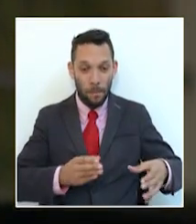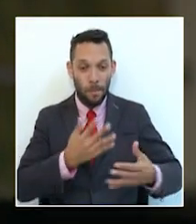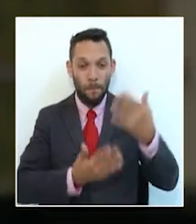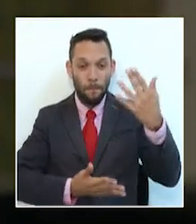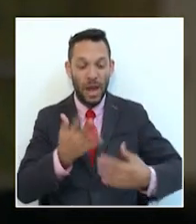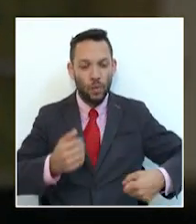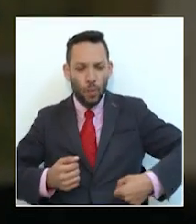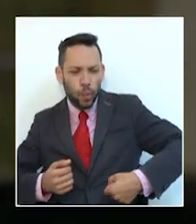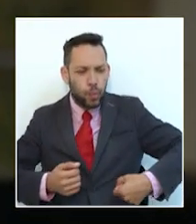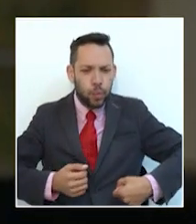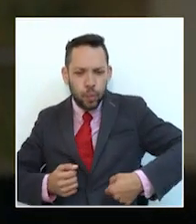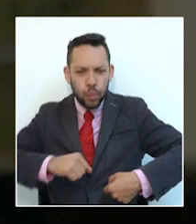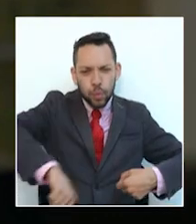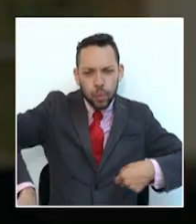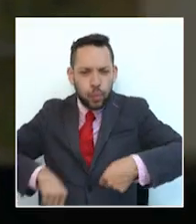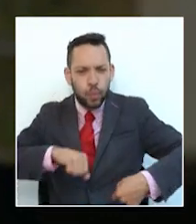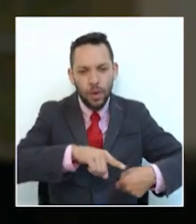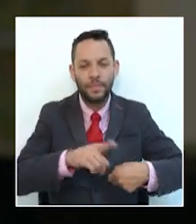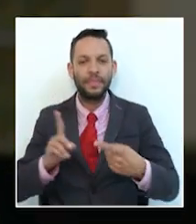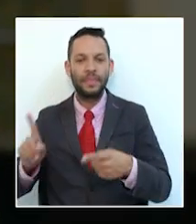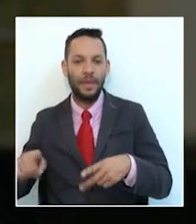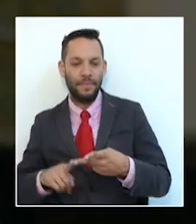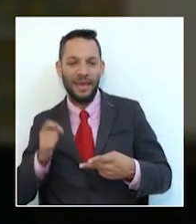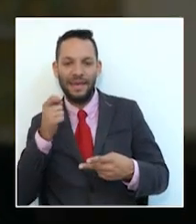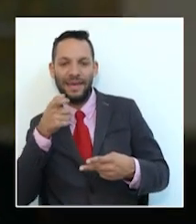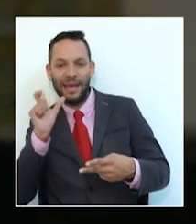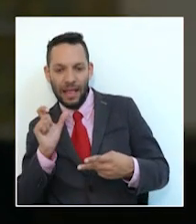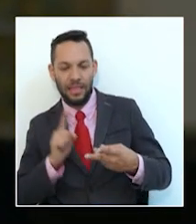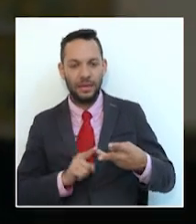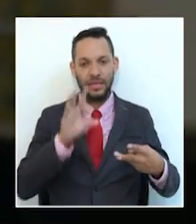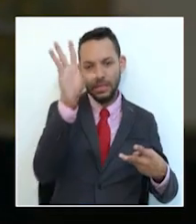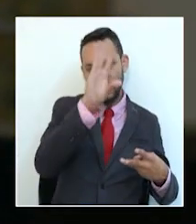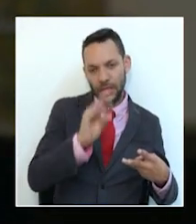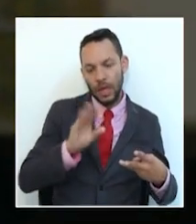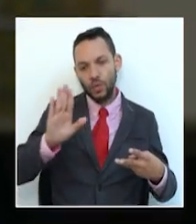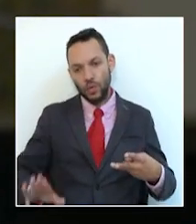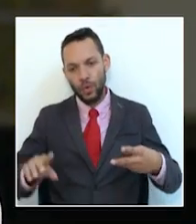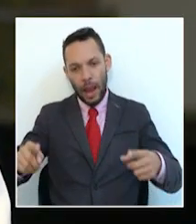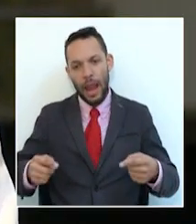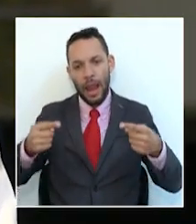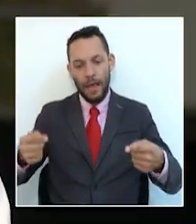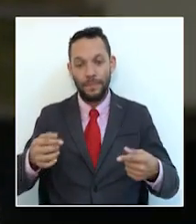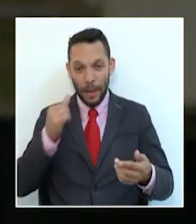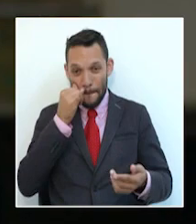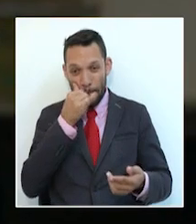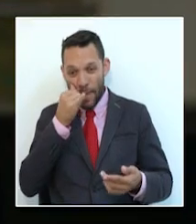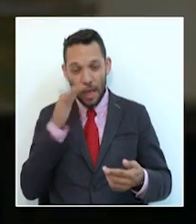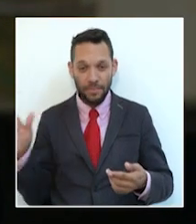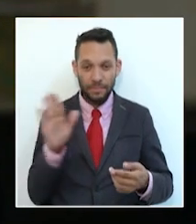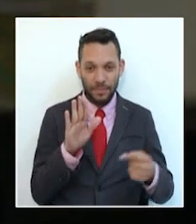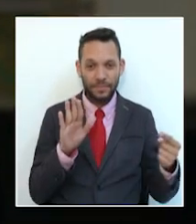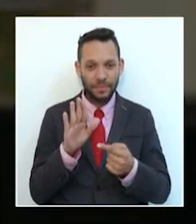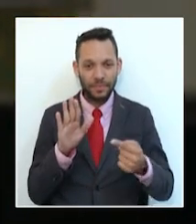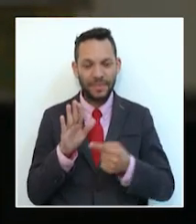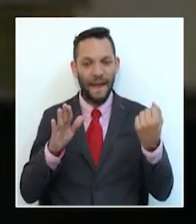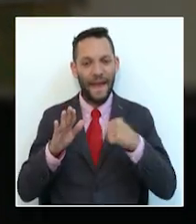masculina. Se jugó un partido hoy entre Caldas y Quindío, entre familia. Estamos viendo algunas de las imágenes de este compromiso que ganó